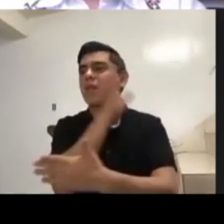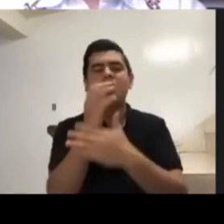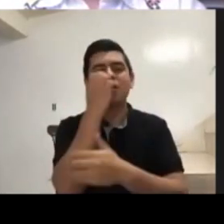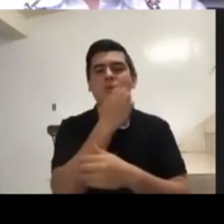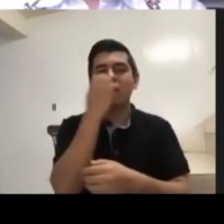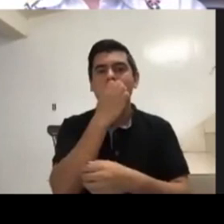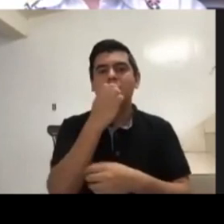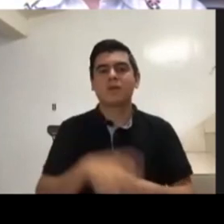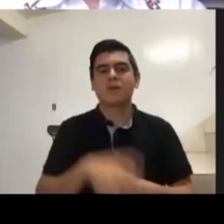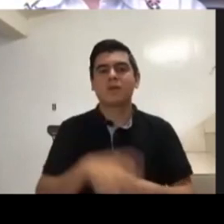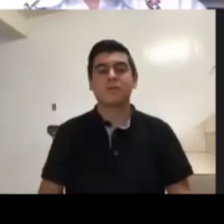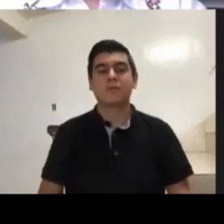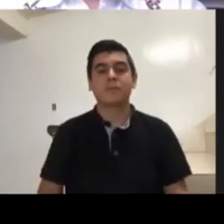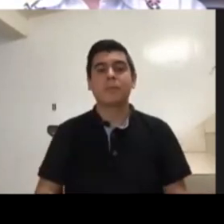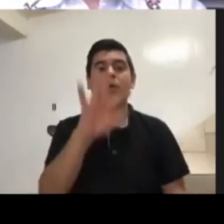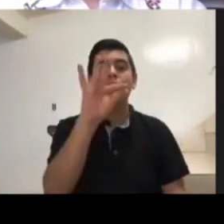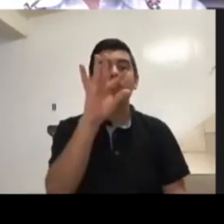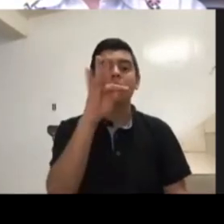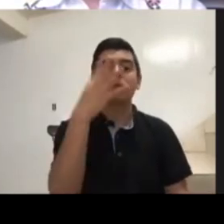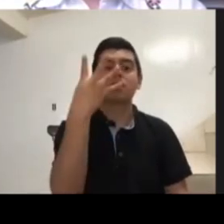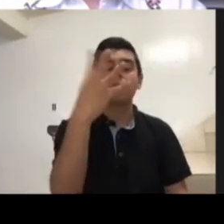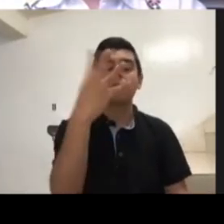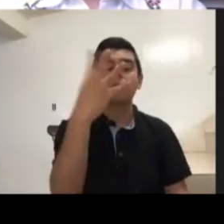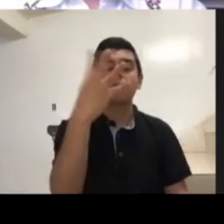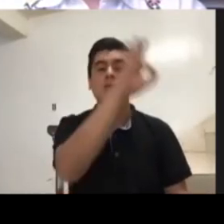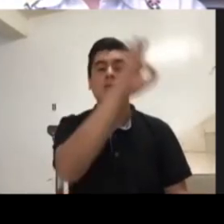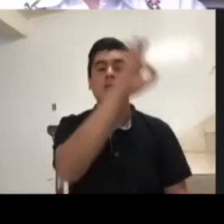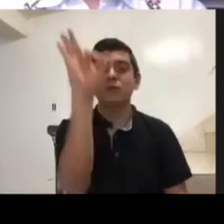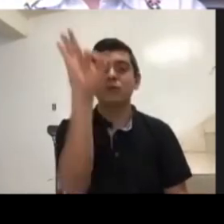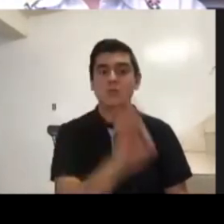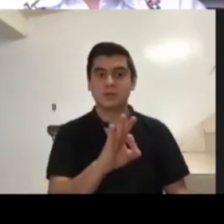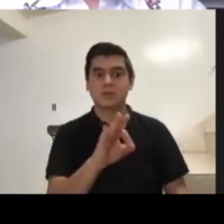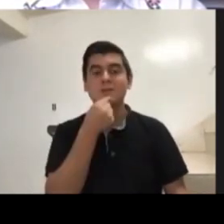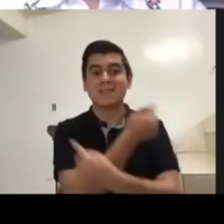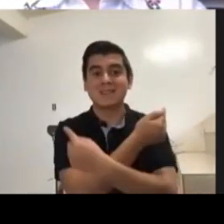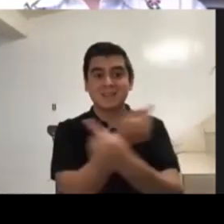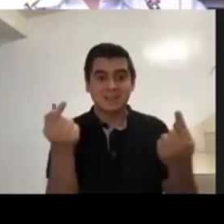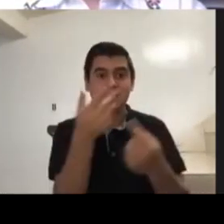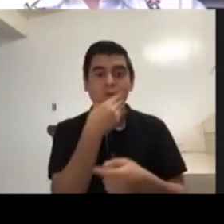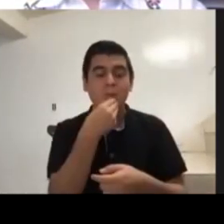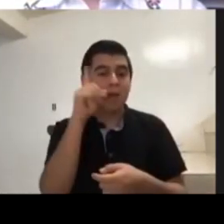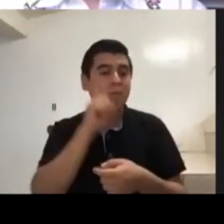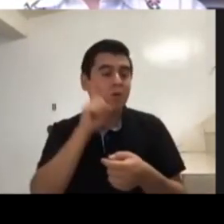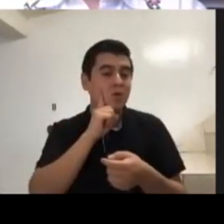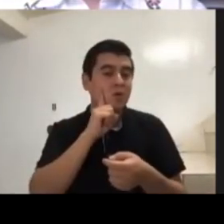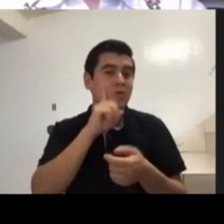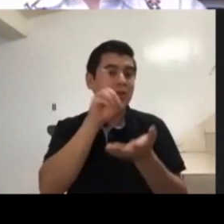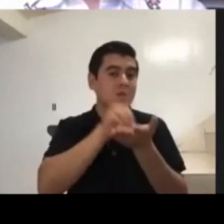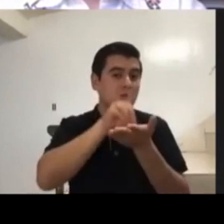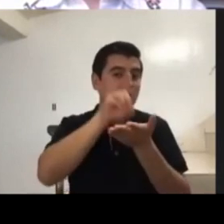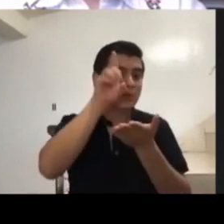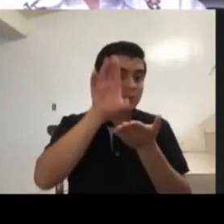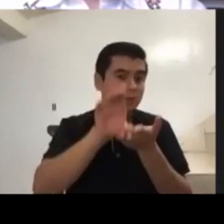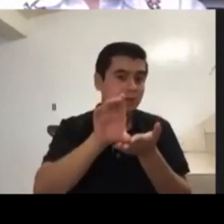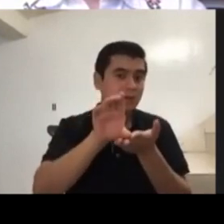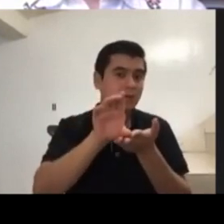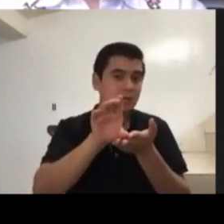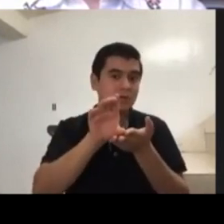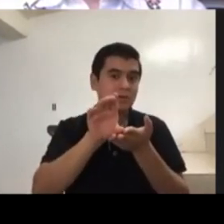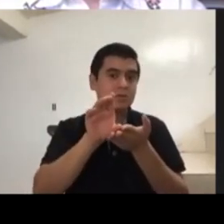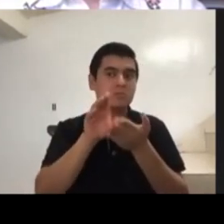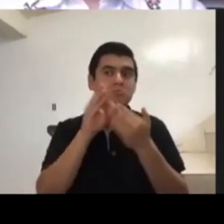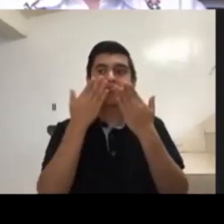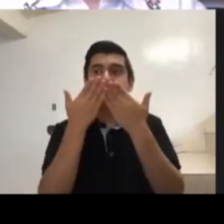44% de los niños y niñas con discapacidad, a pesar de todo, están fuera de la escuela.